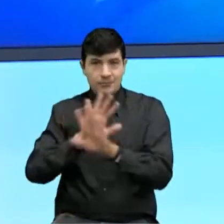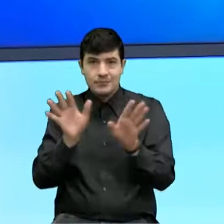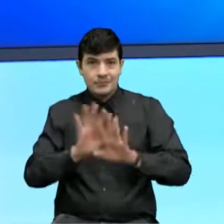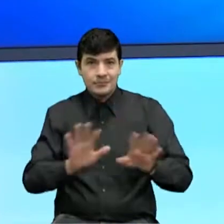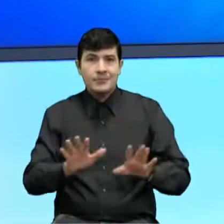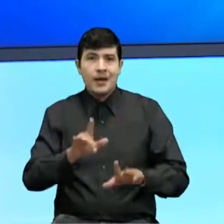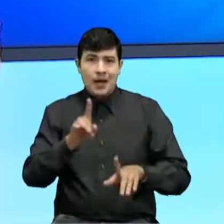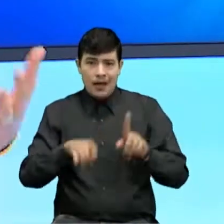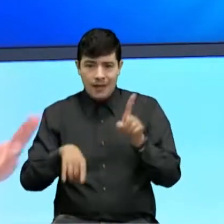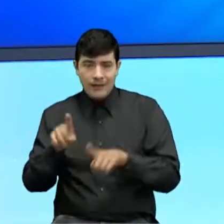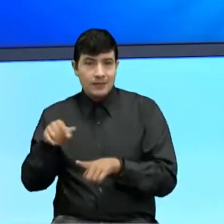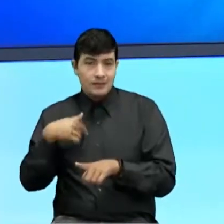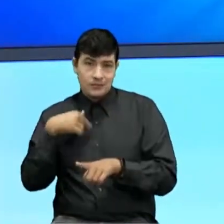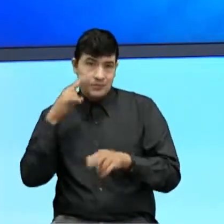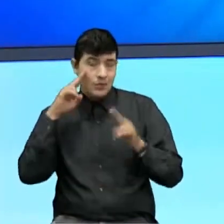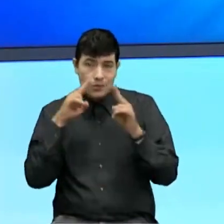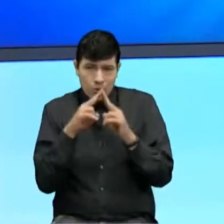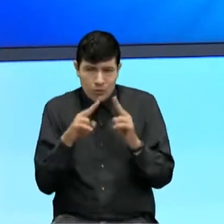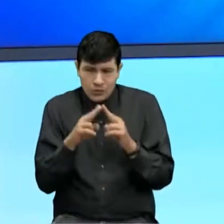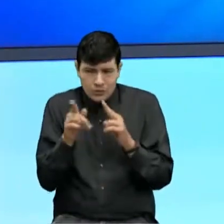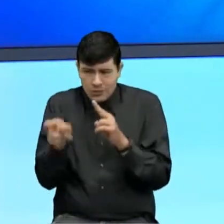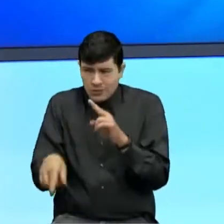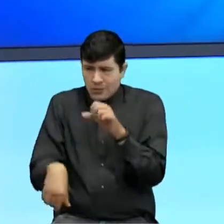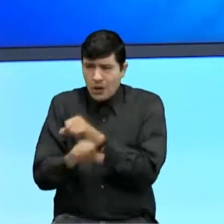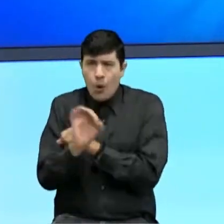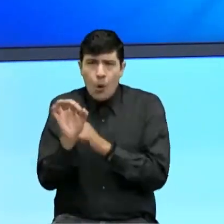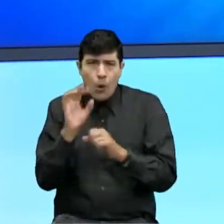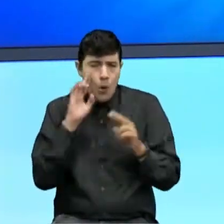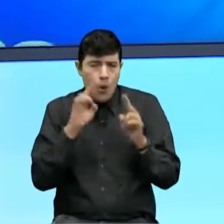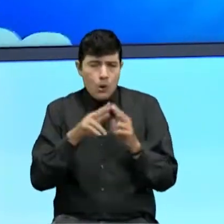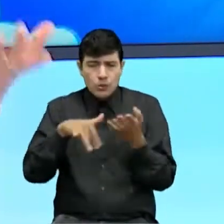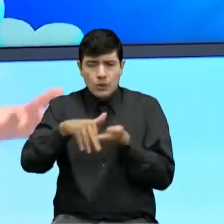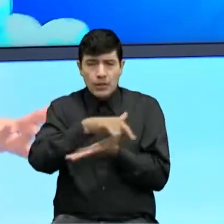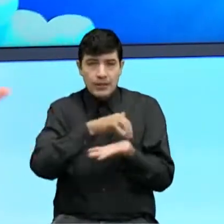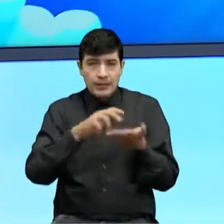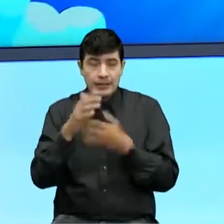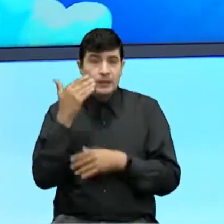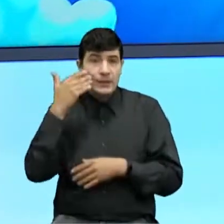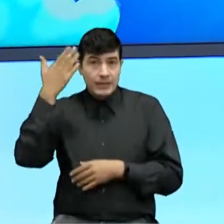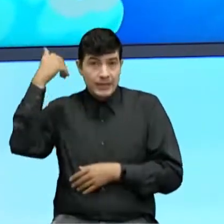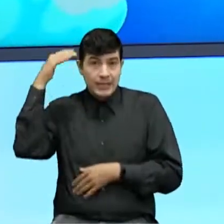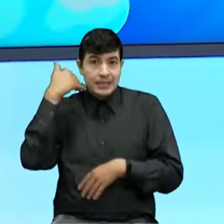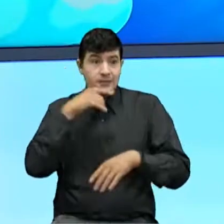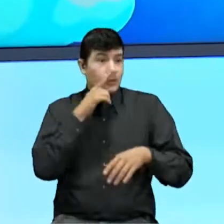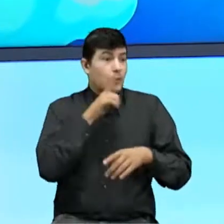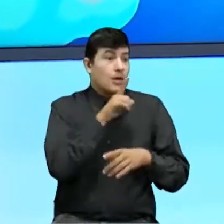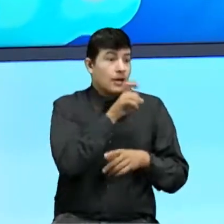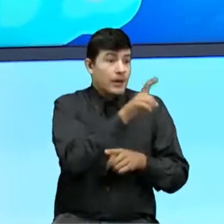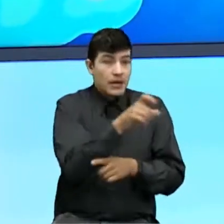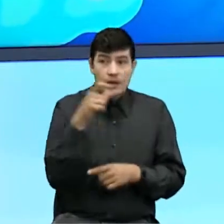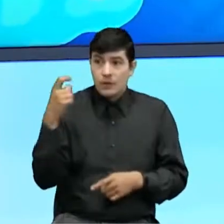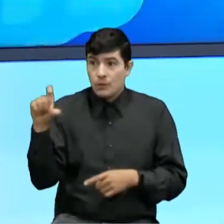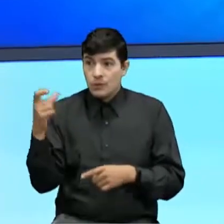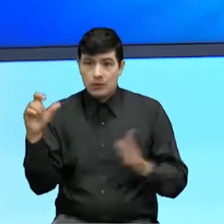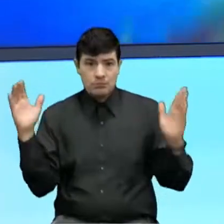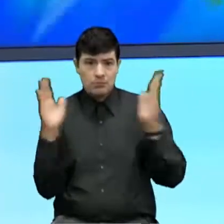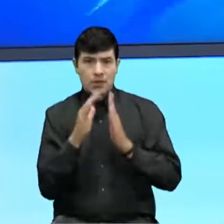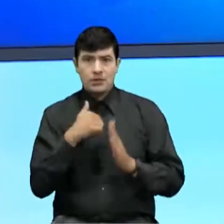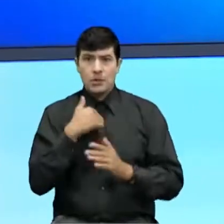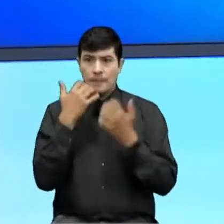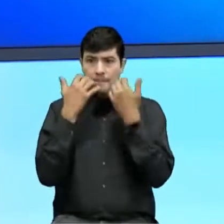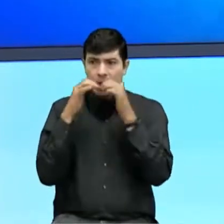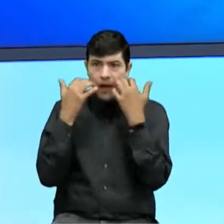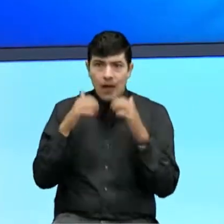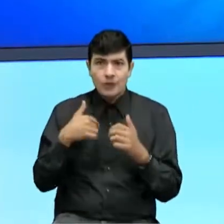yo que no conozco tanto Santander, cuando se presentó el partido, realmente me daba